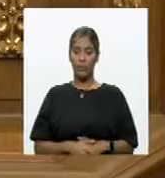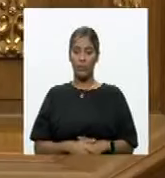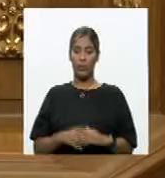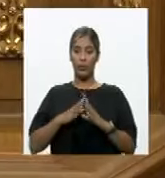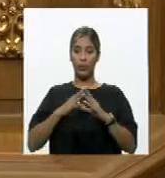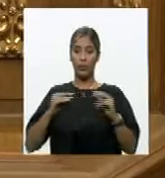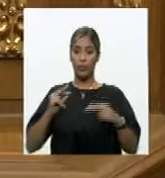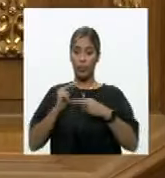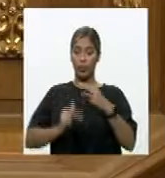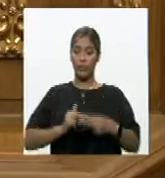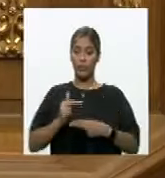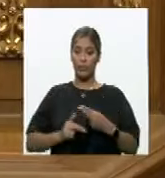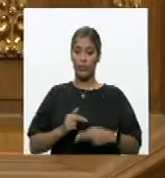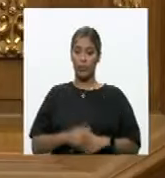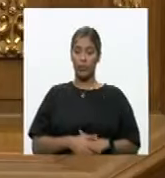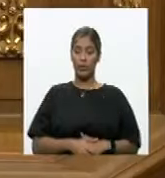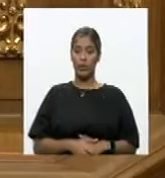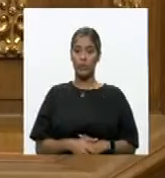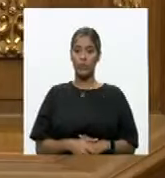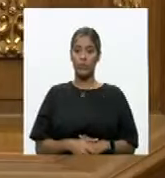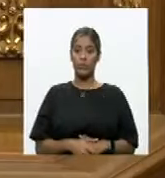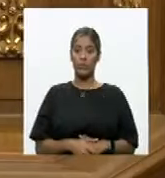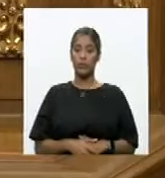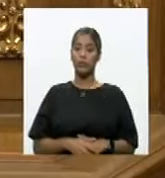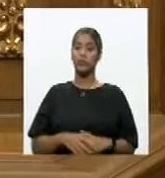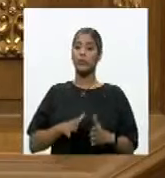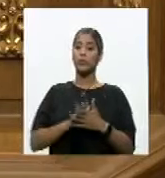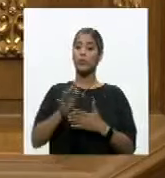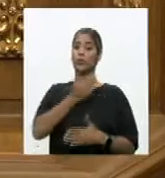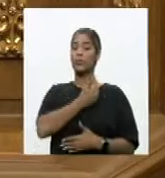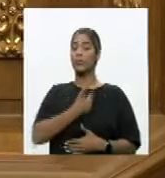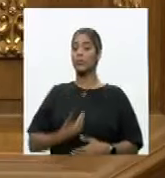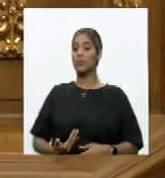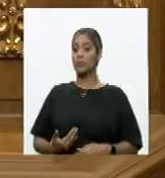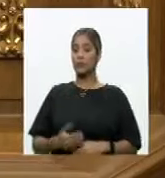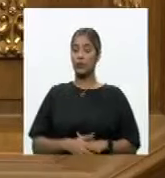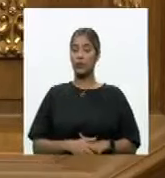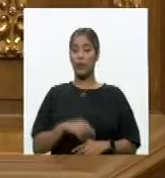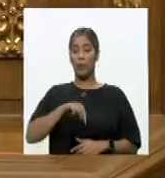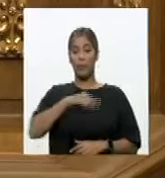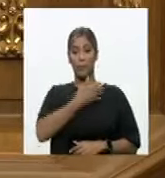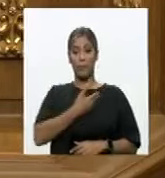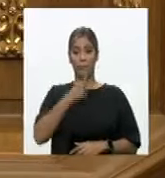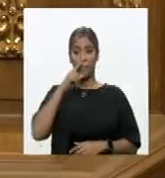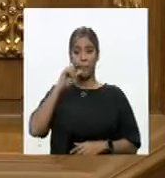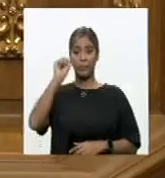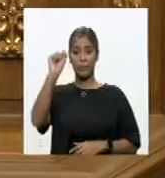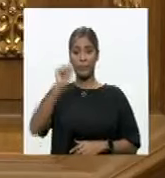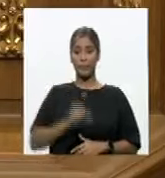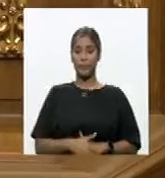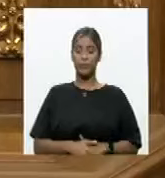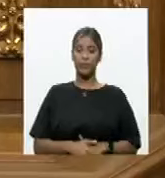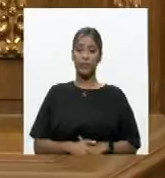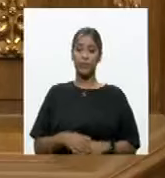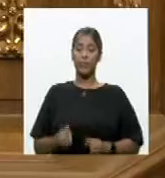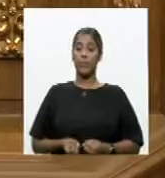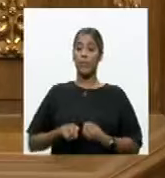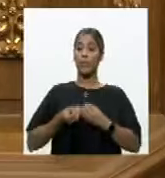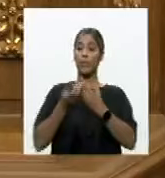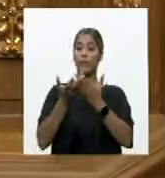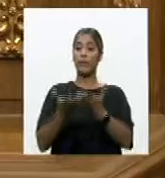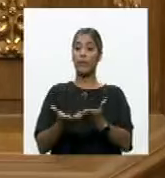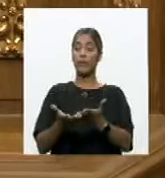los revolucionarios, al punto que nuestro presidente Nicolás Maduro Moros ha expresado en